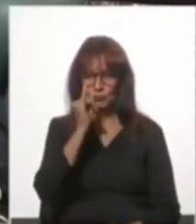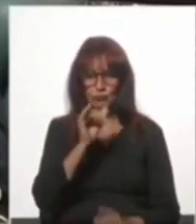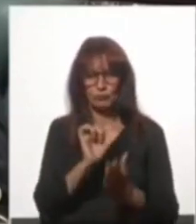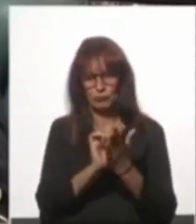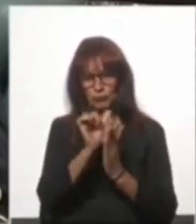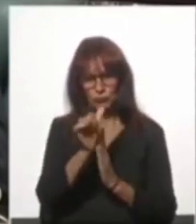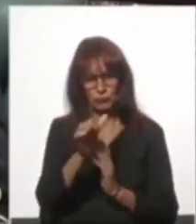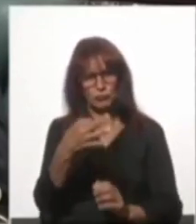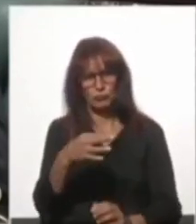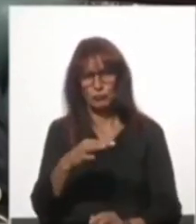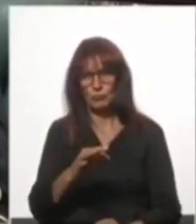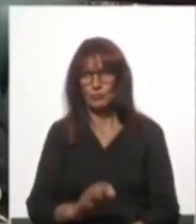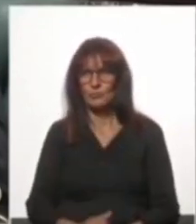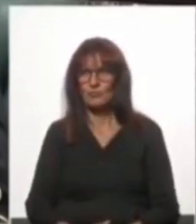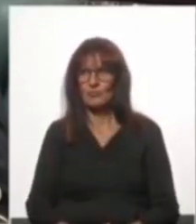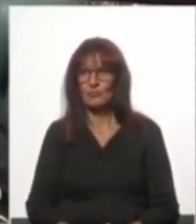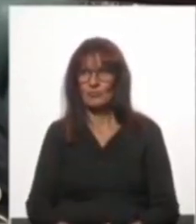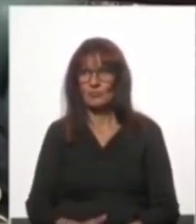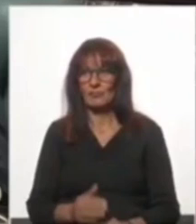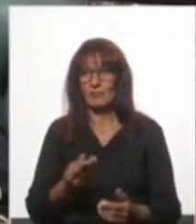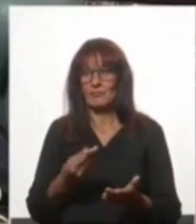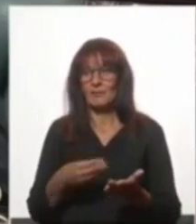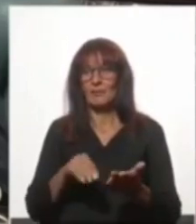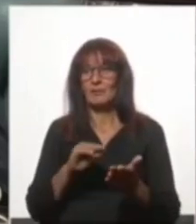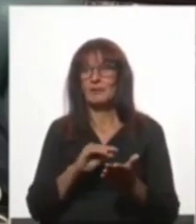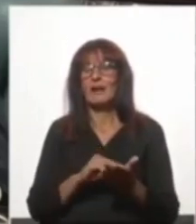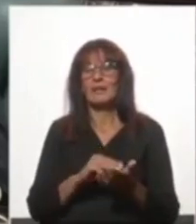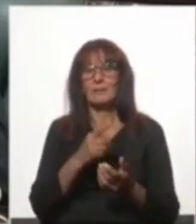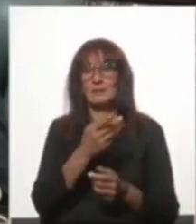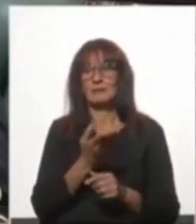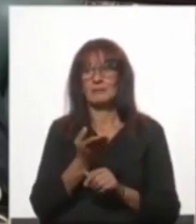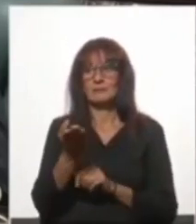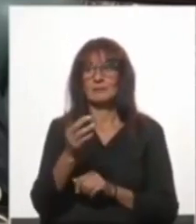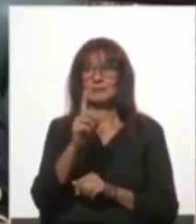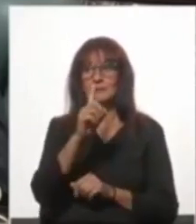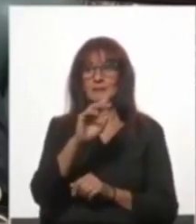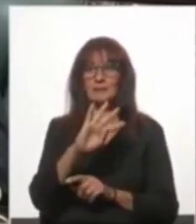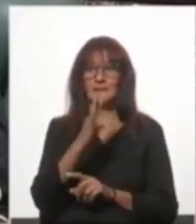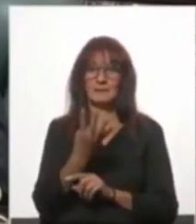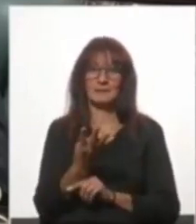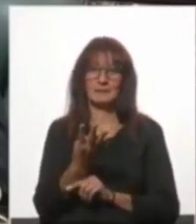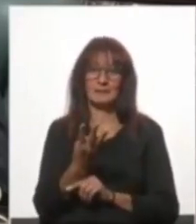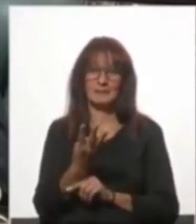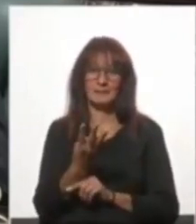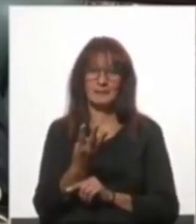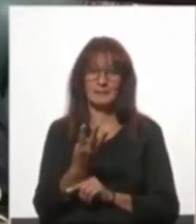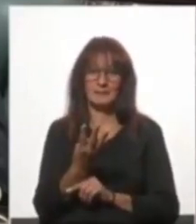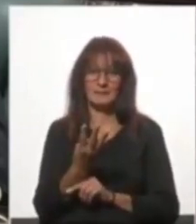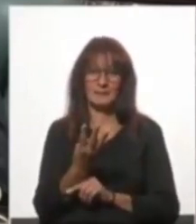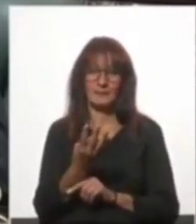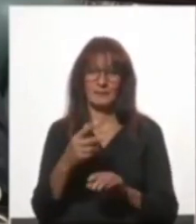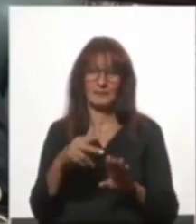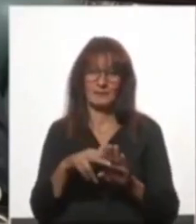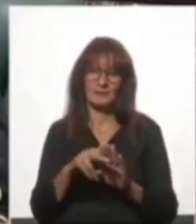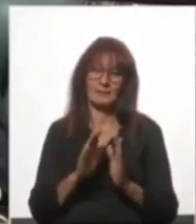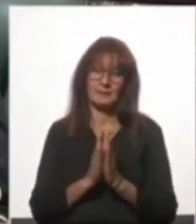útiles. Además, es capaz de pedir un cuarto intermedio ahora. Dialogados, ordenemos.